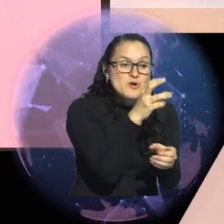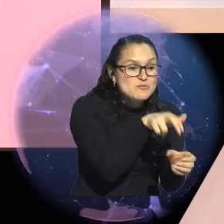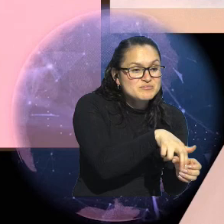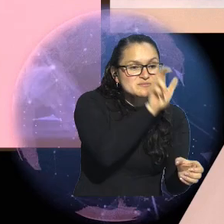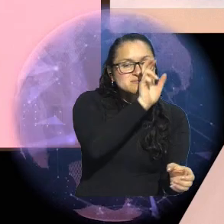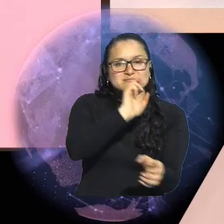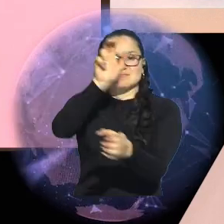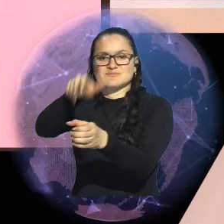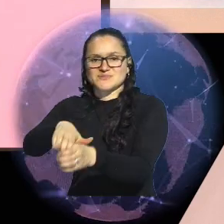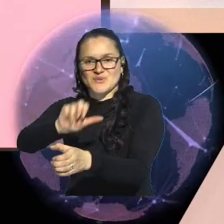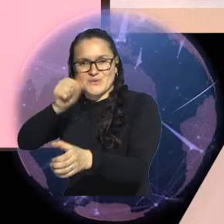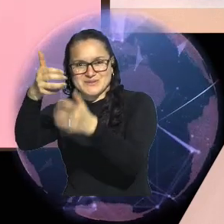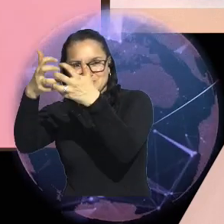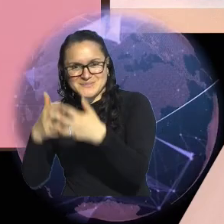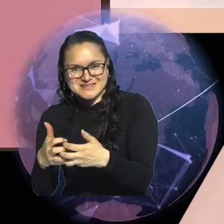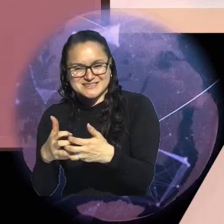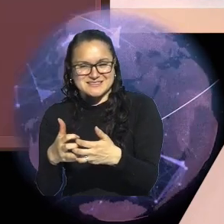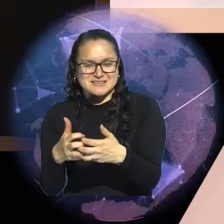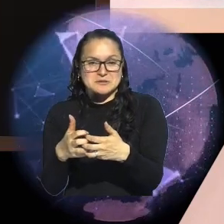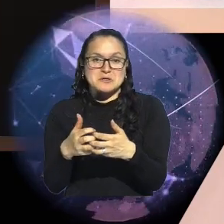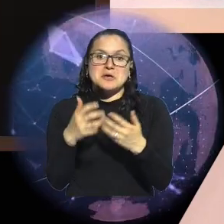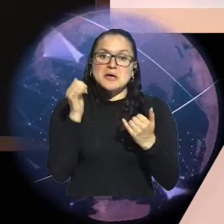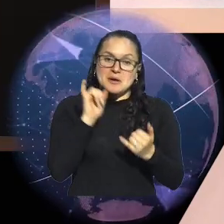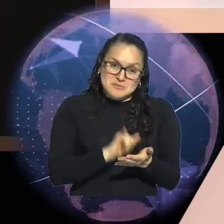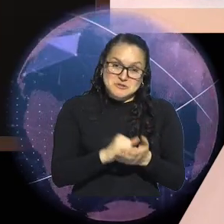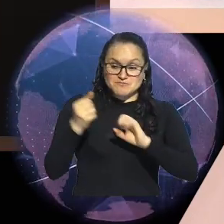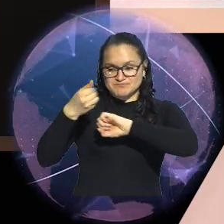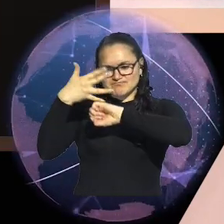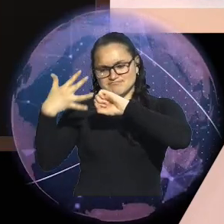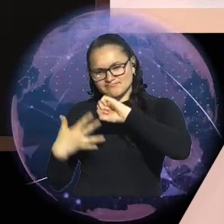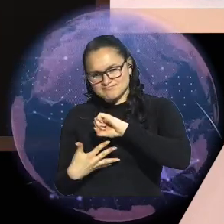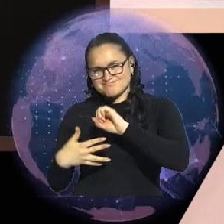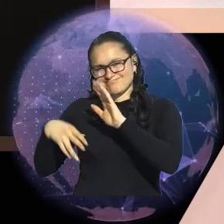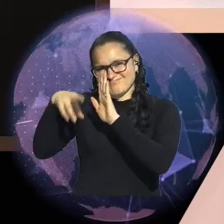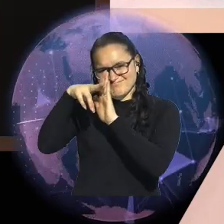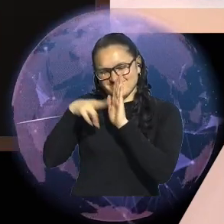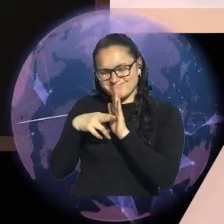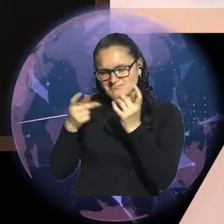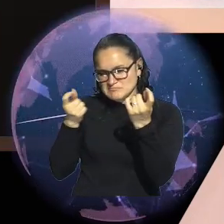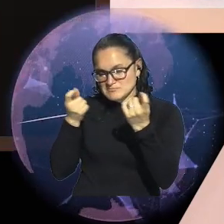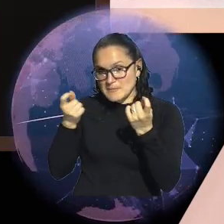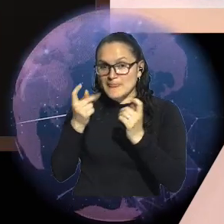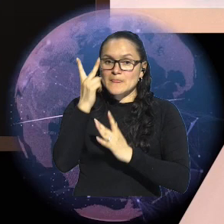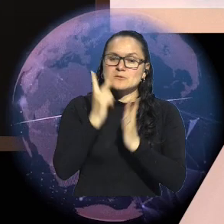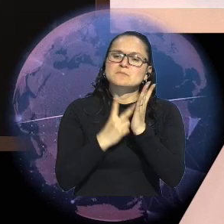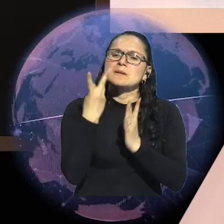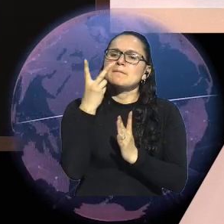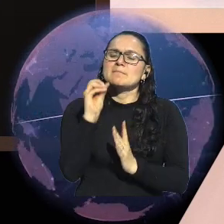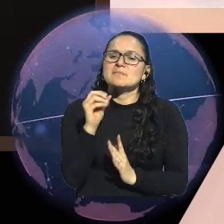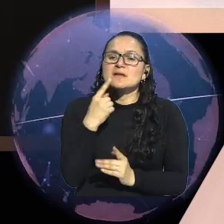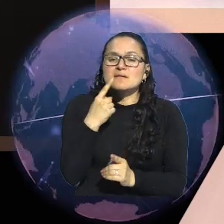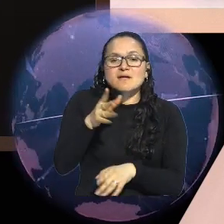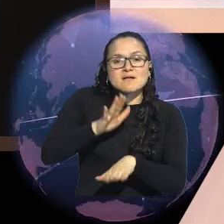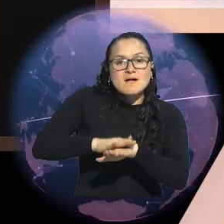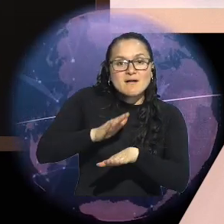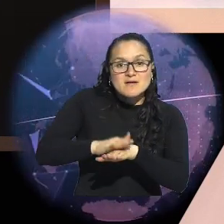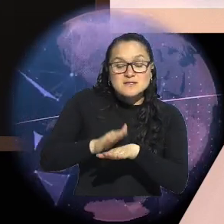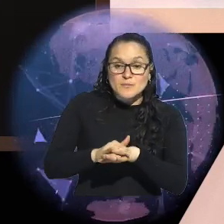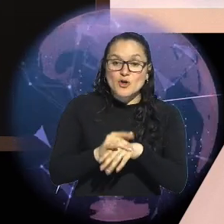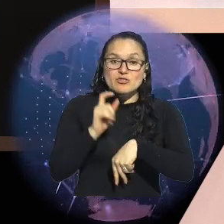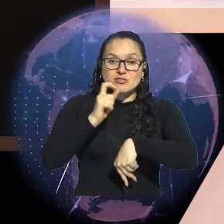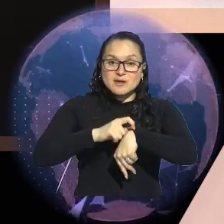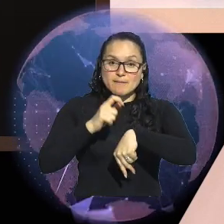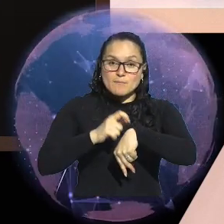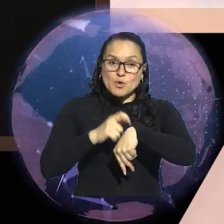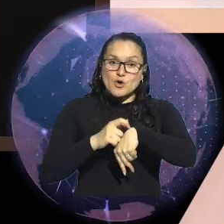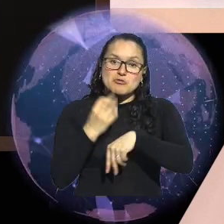en todo caso al reducir la comisión a través de sus regulaciones del año 2020 el tiempo de portación pasando de tres